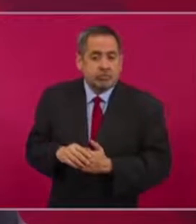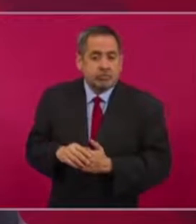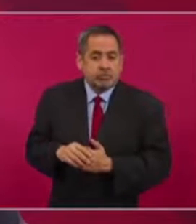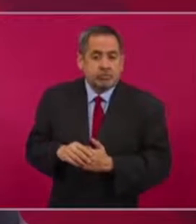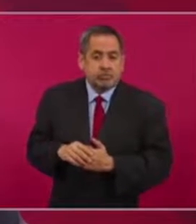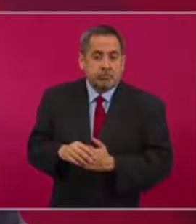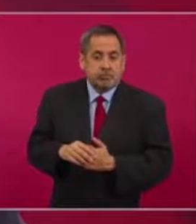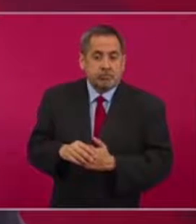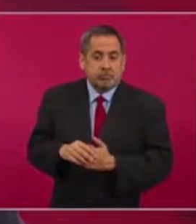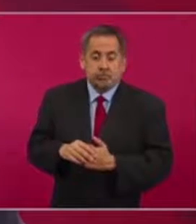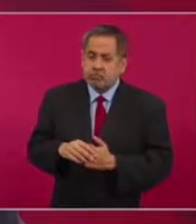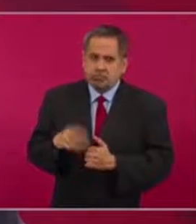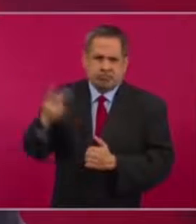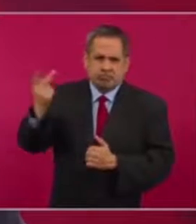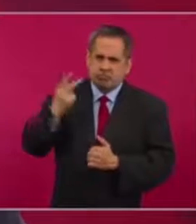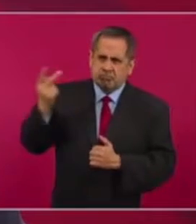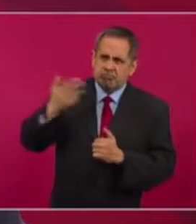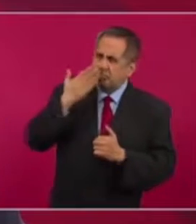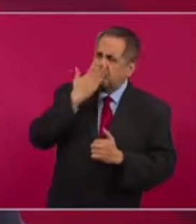excepcionales en la relación.